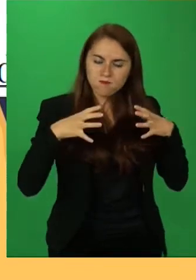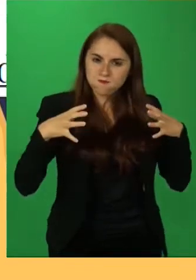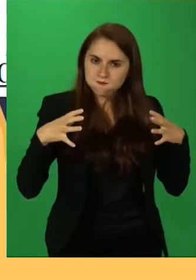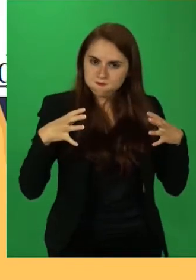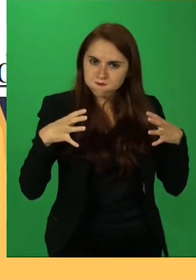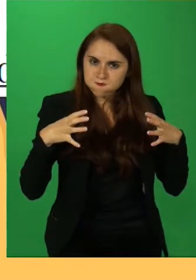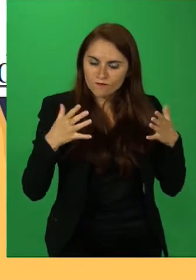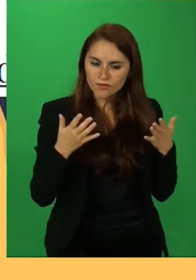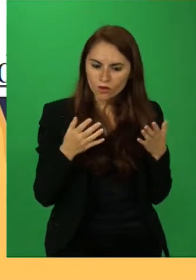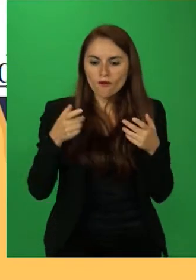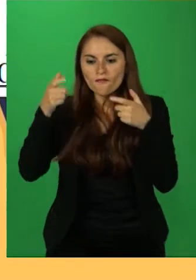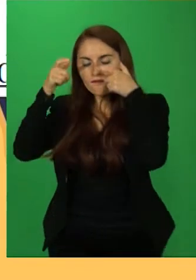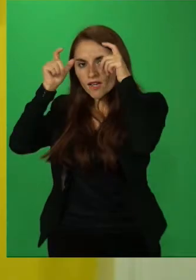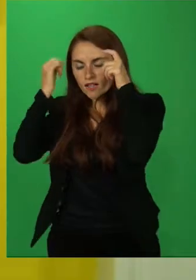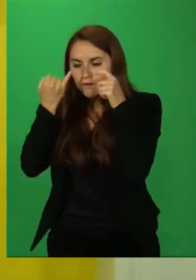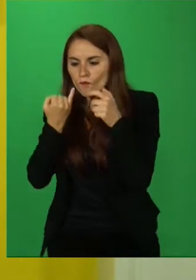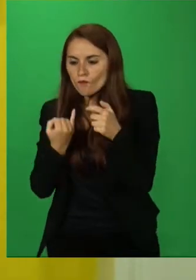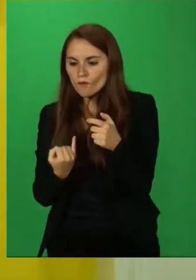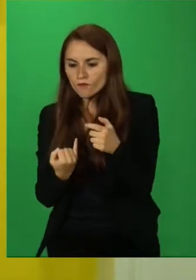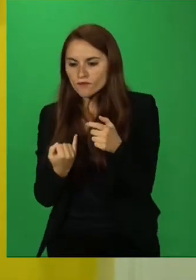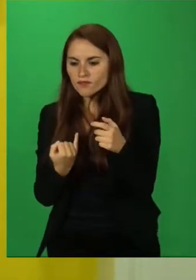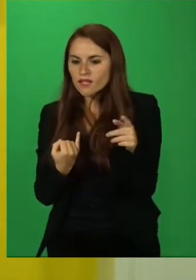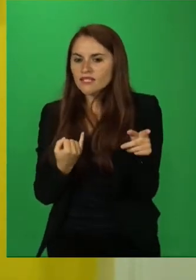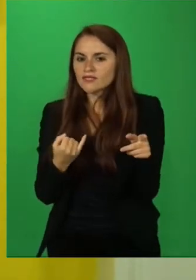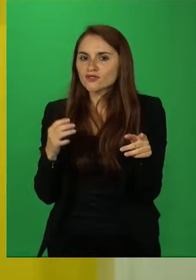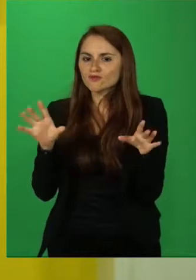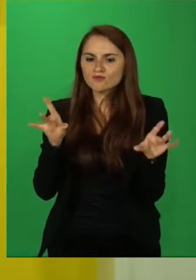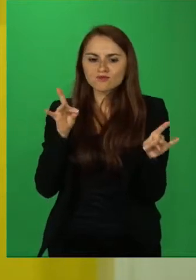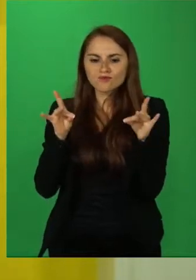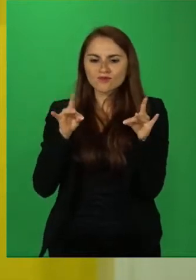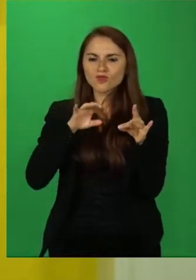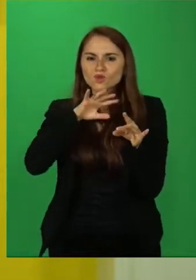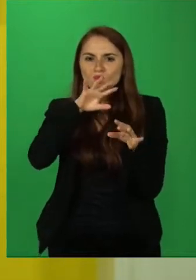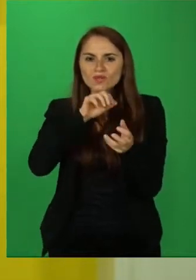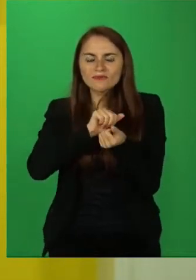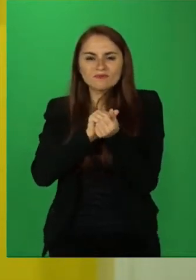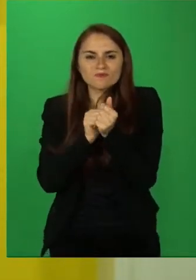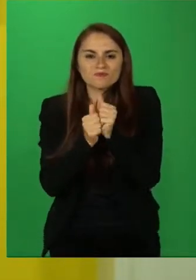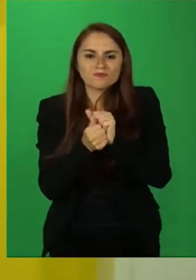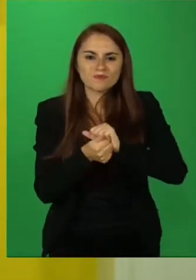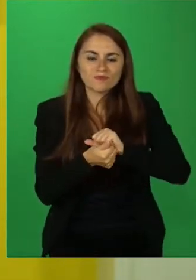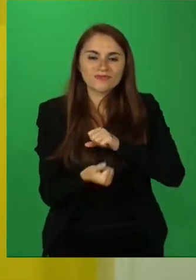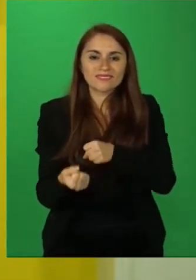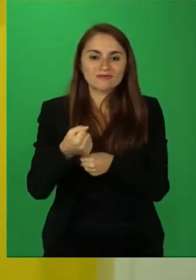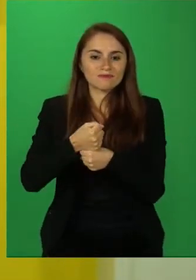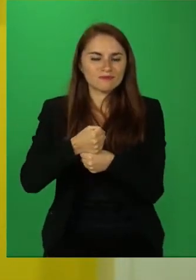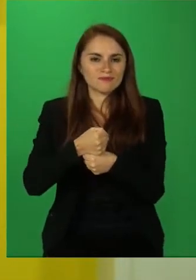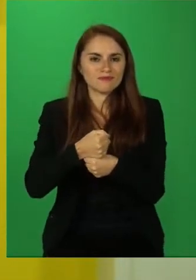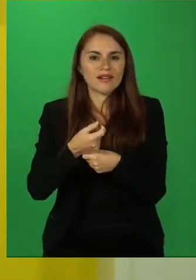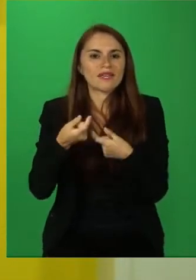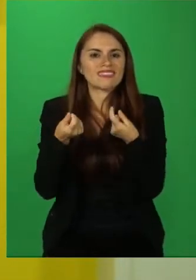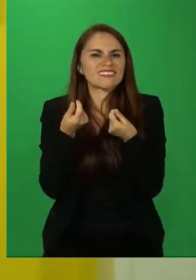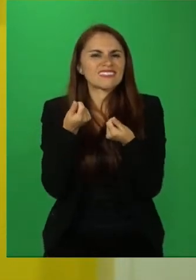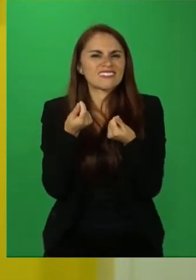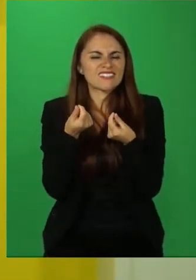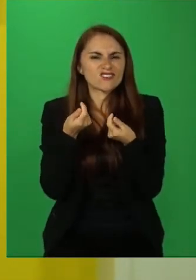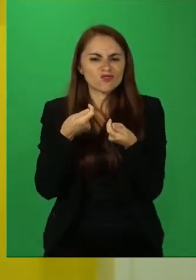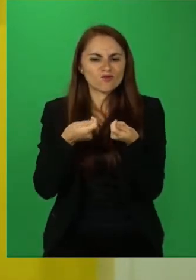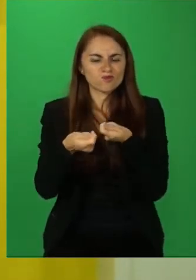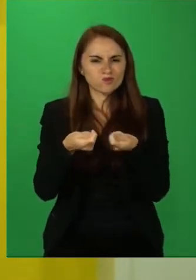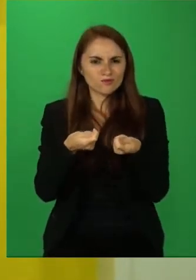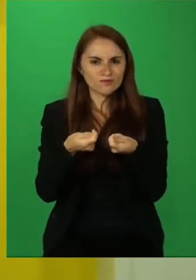o las vacas flacas se utiliza como metáfora en economía para referirse cuando